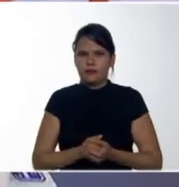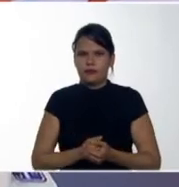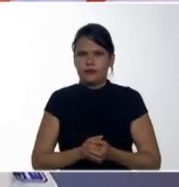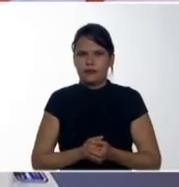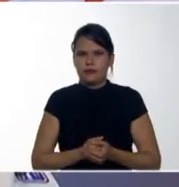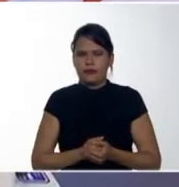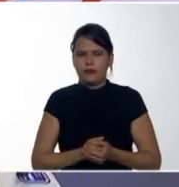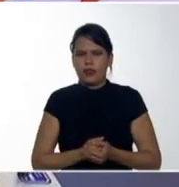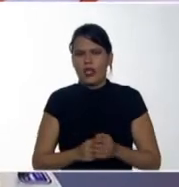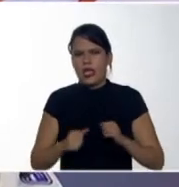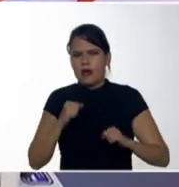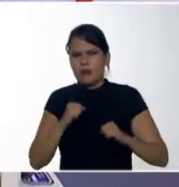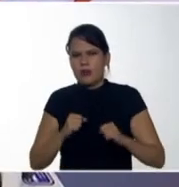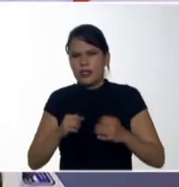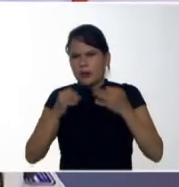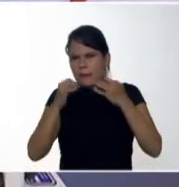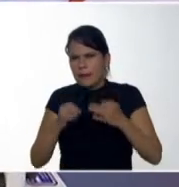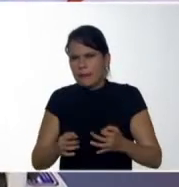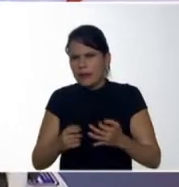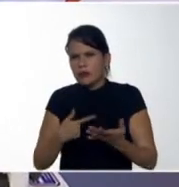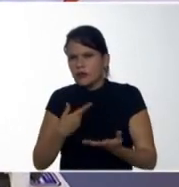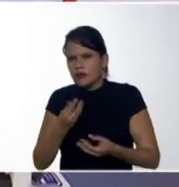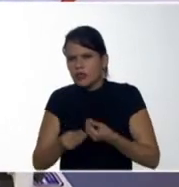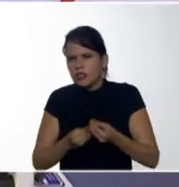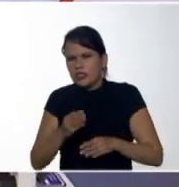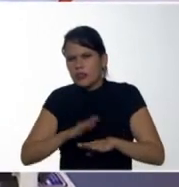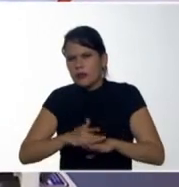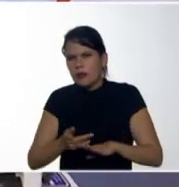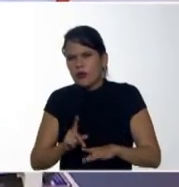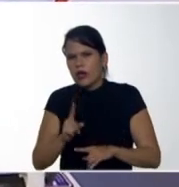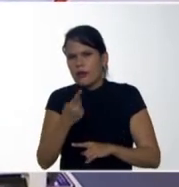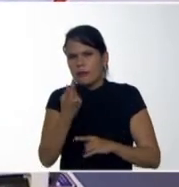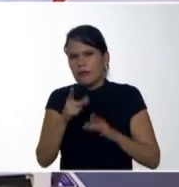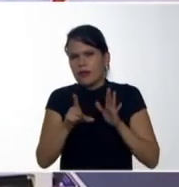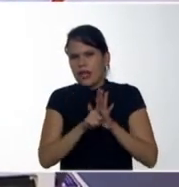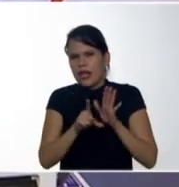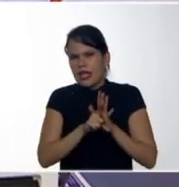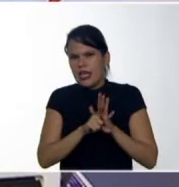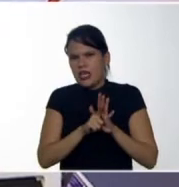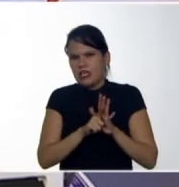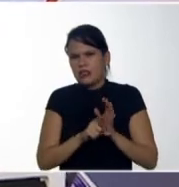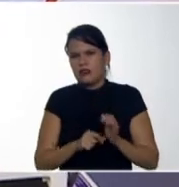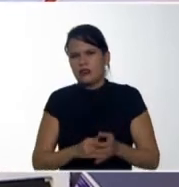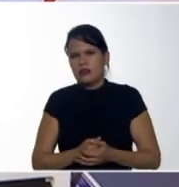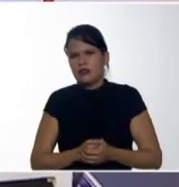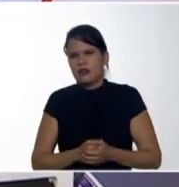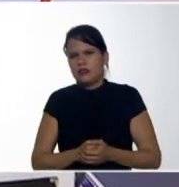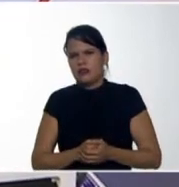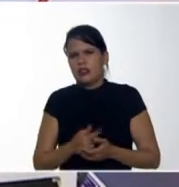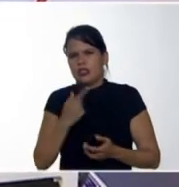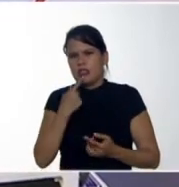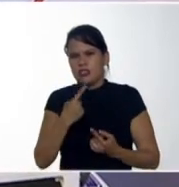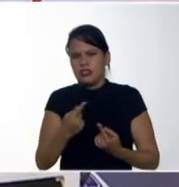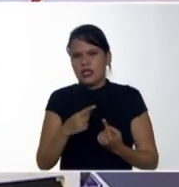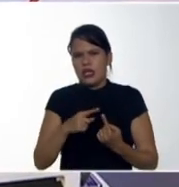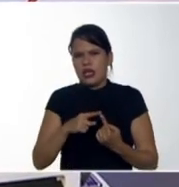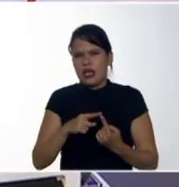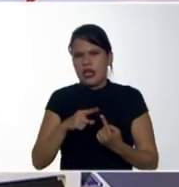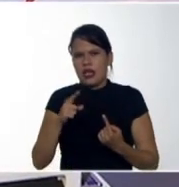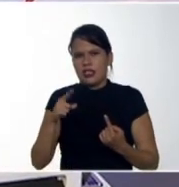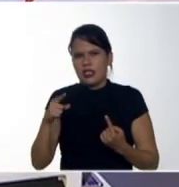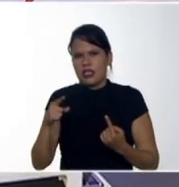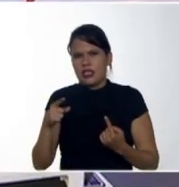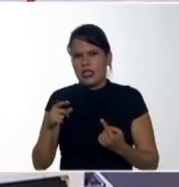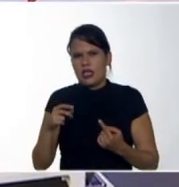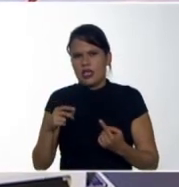el movimiento perpetuo se rige por la primera ley de la termodinámica, que nos dice que la energía no se crea ni se